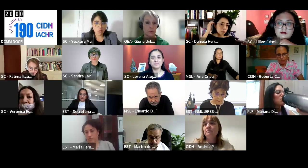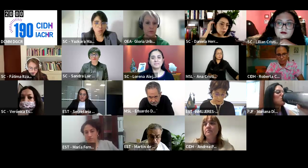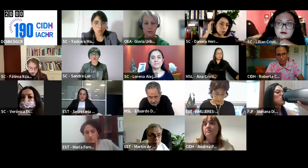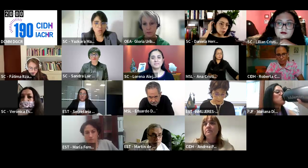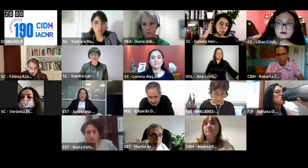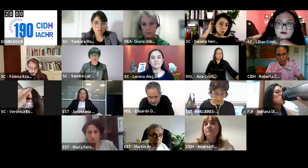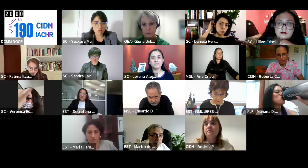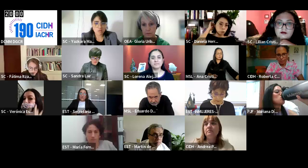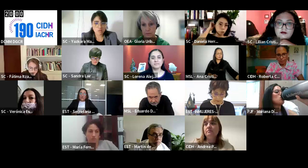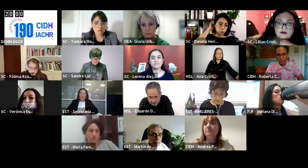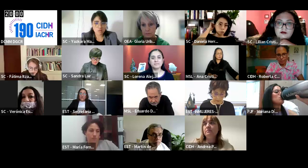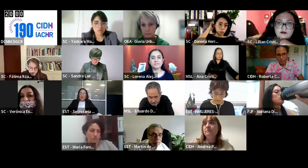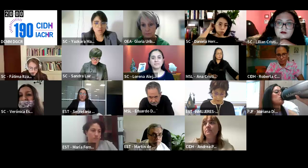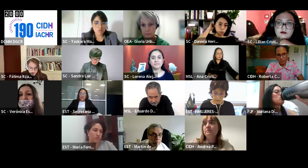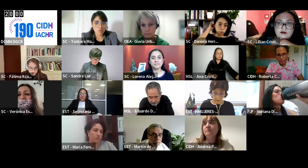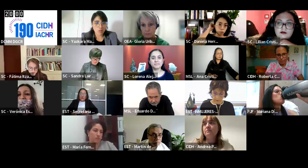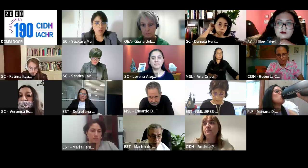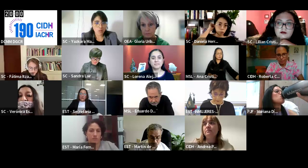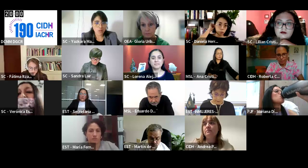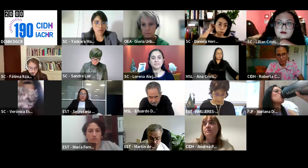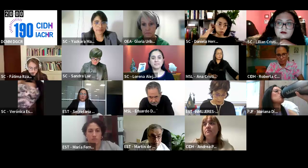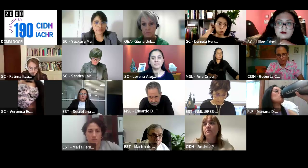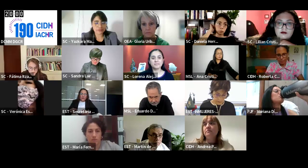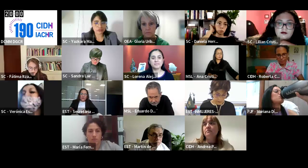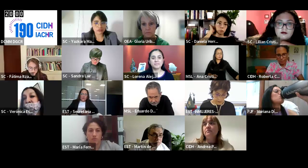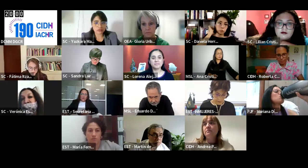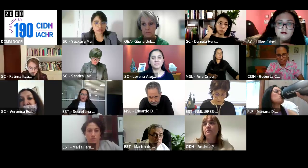No, no lo veo todavía conectado.